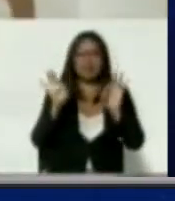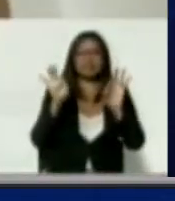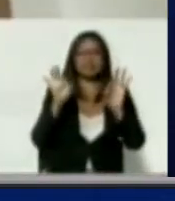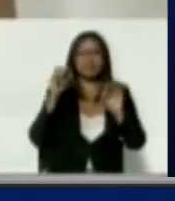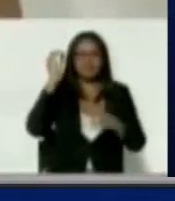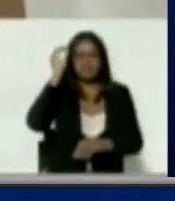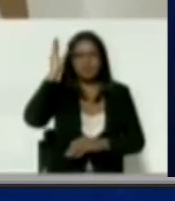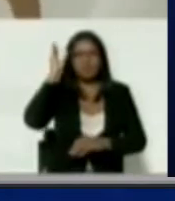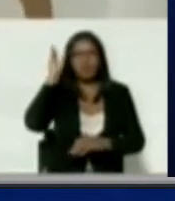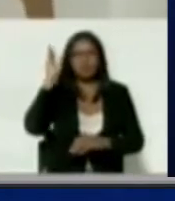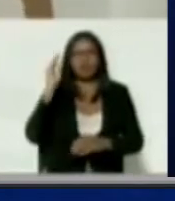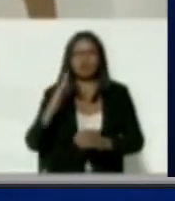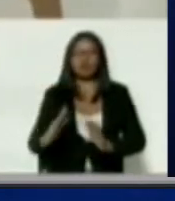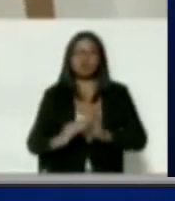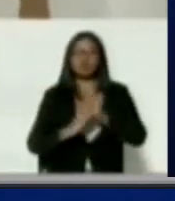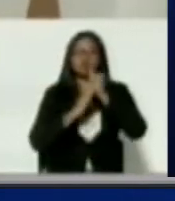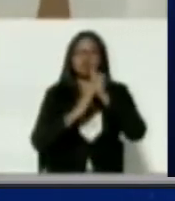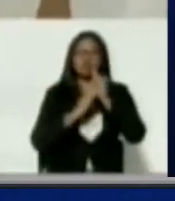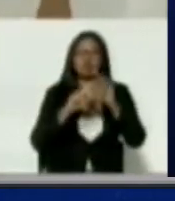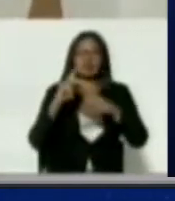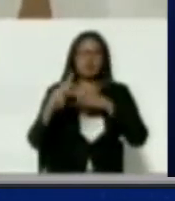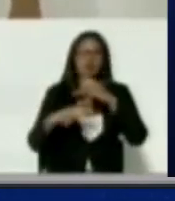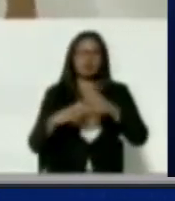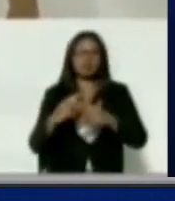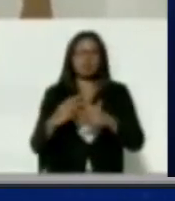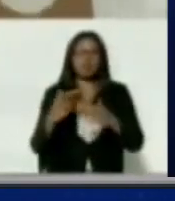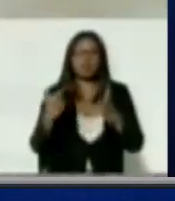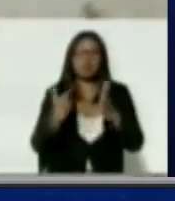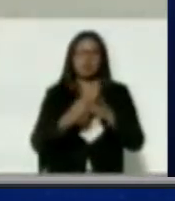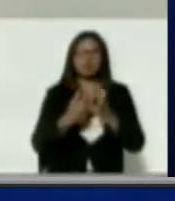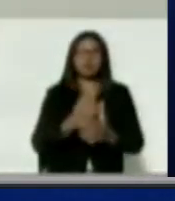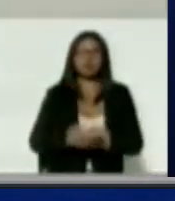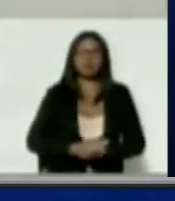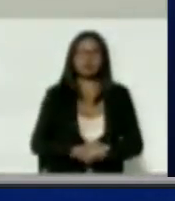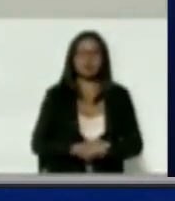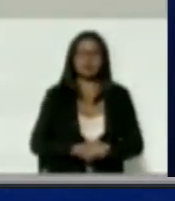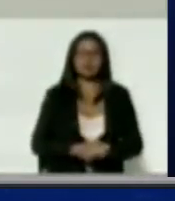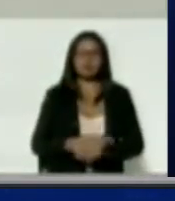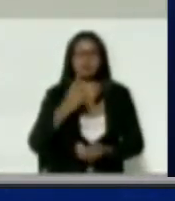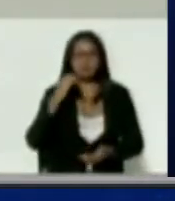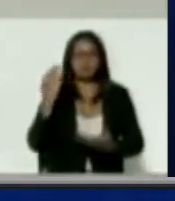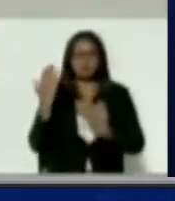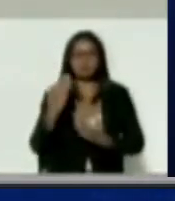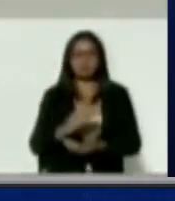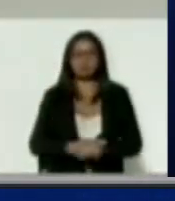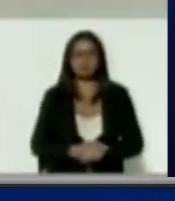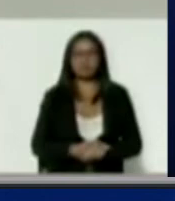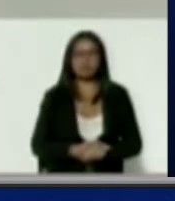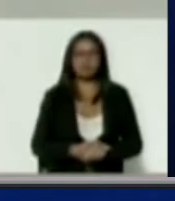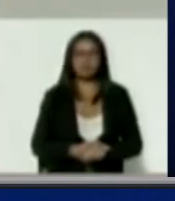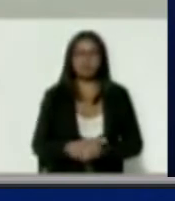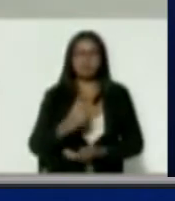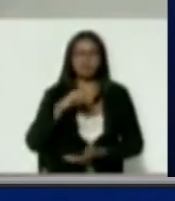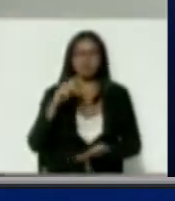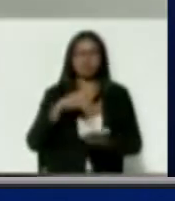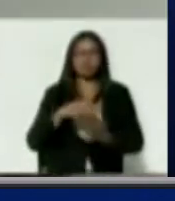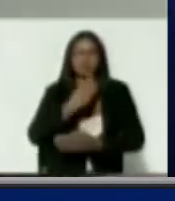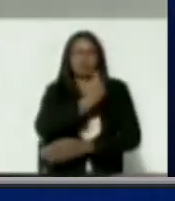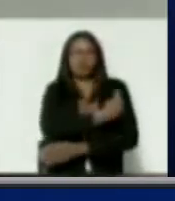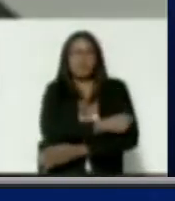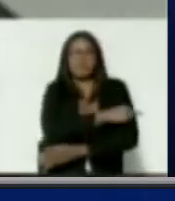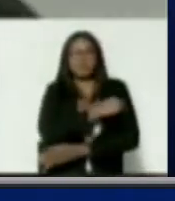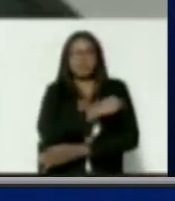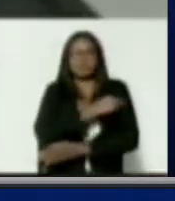sobre toda discusión, que es la única manera de enfrentar la enfermedad, como es uso adecuado de los medios de protección como el